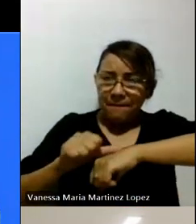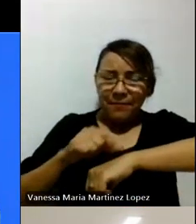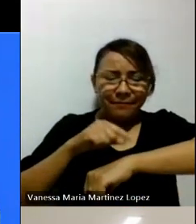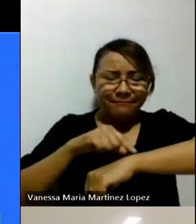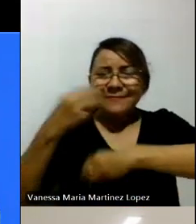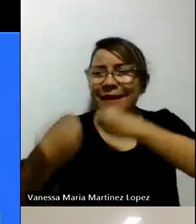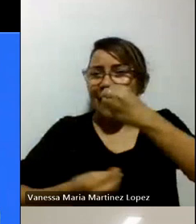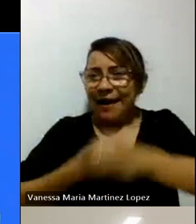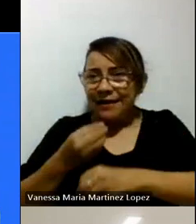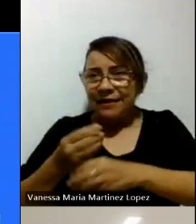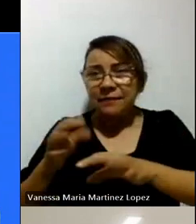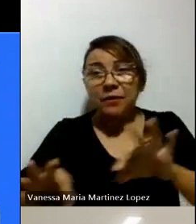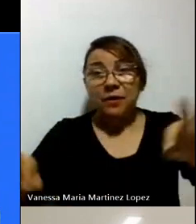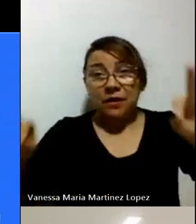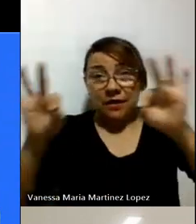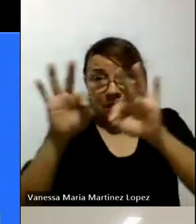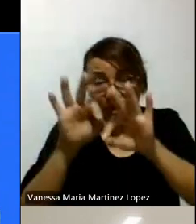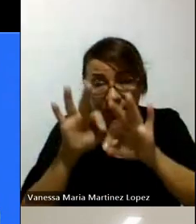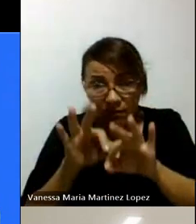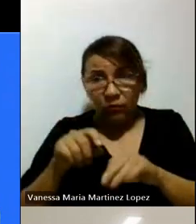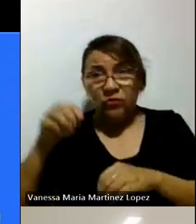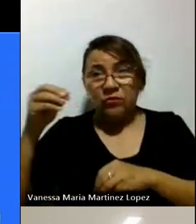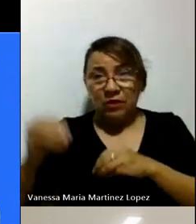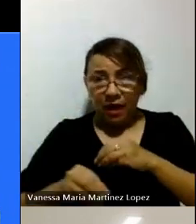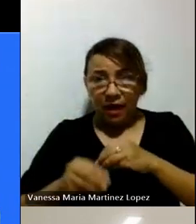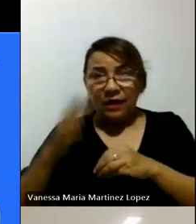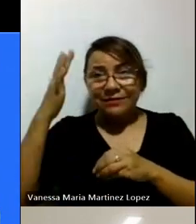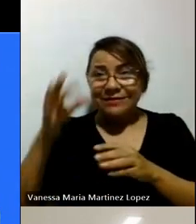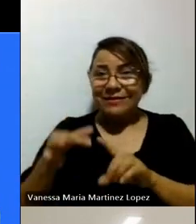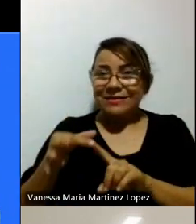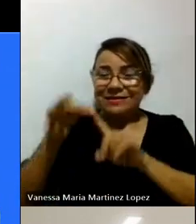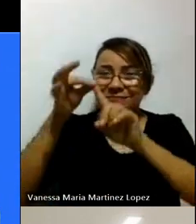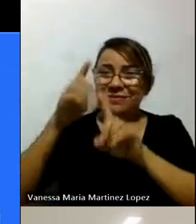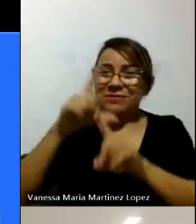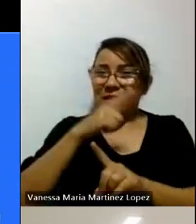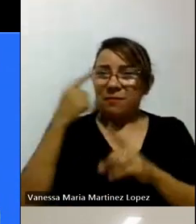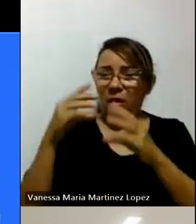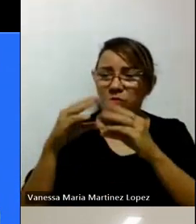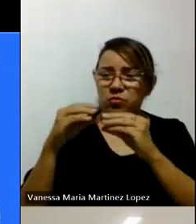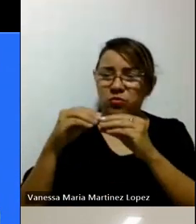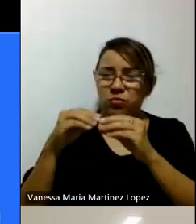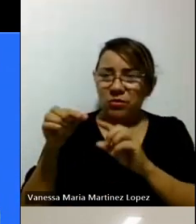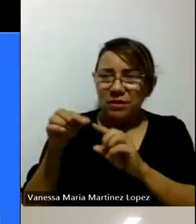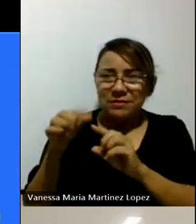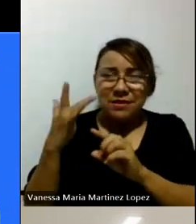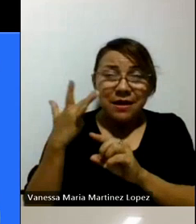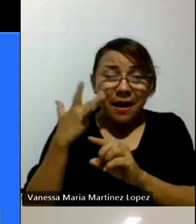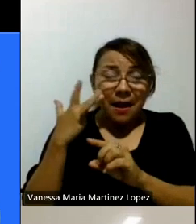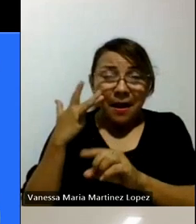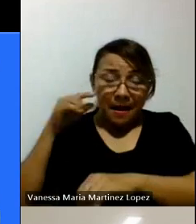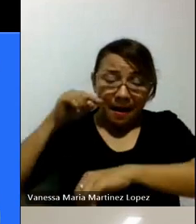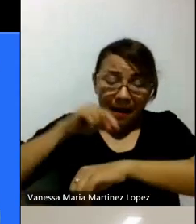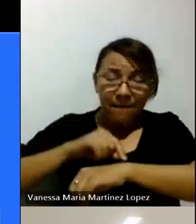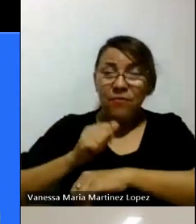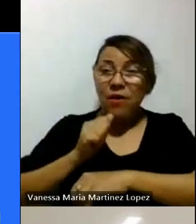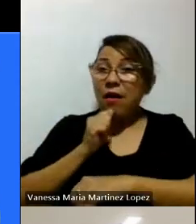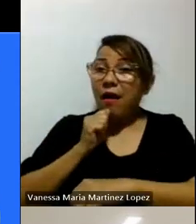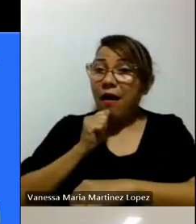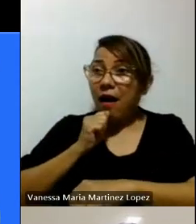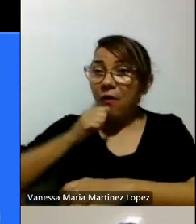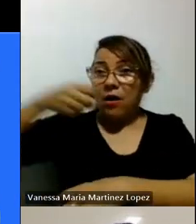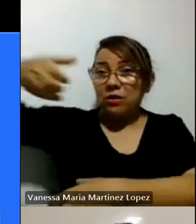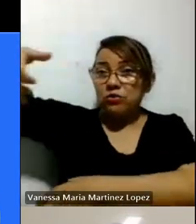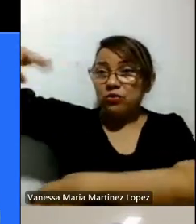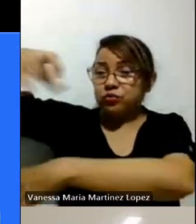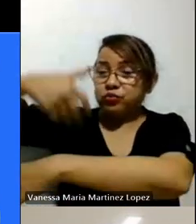lavarlas siempre con apósitos o gasas estériles, con agua potable o, en el caso, solución salina o un